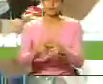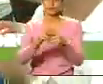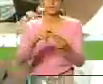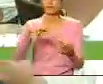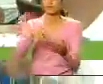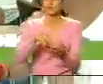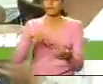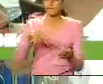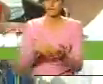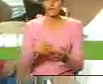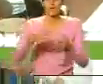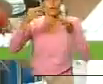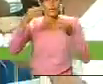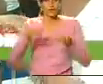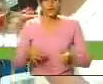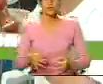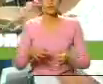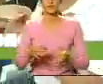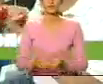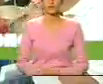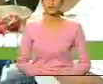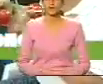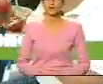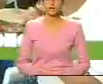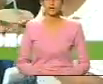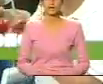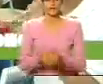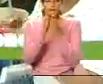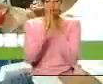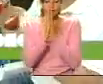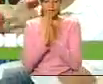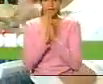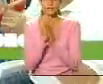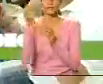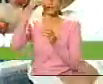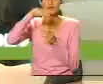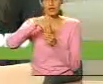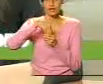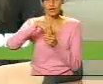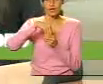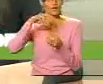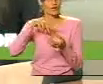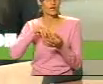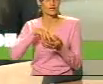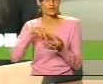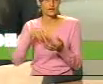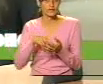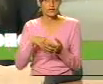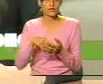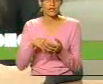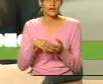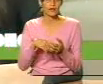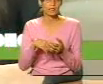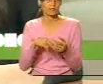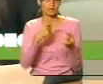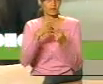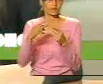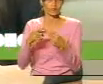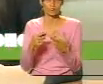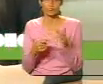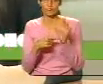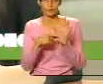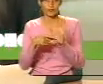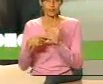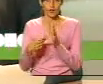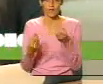a lo que significa justamente los santos dentro de lo que es las manifestaciones y de